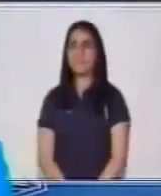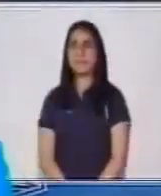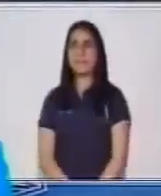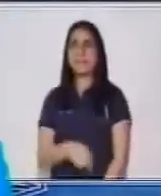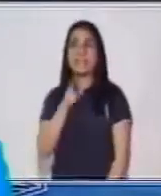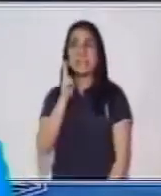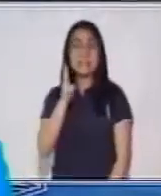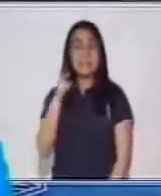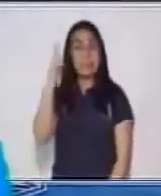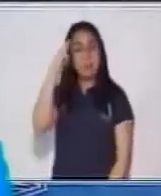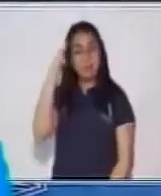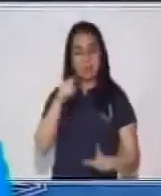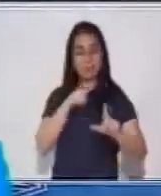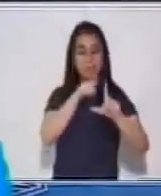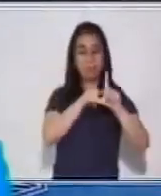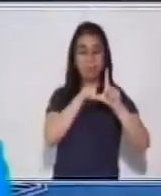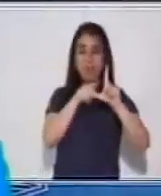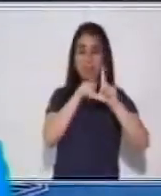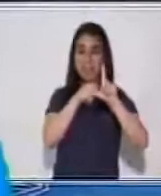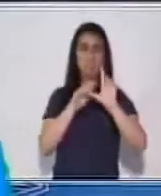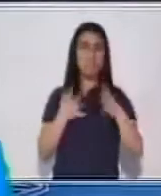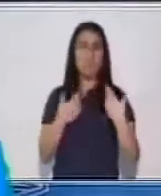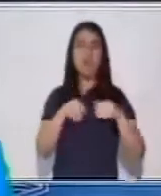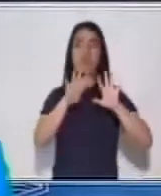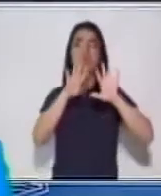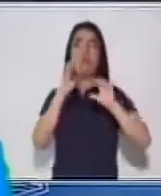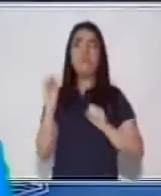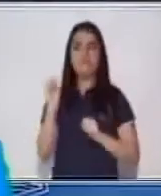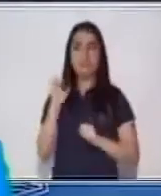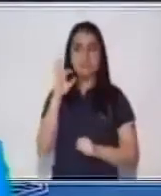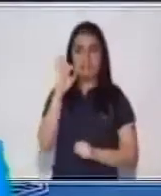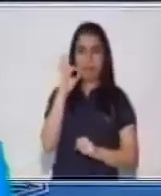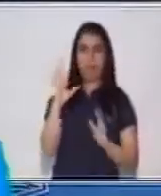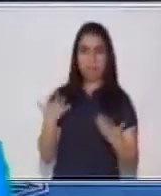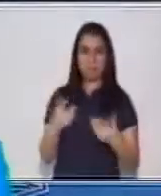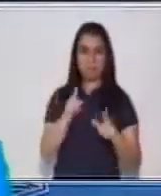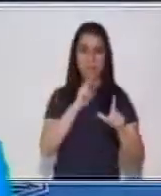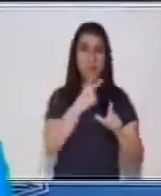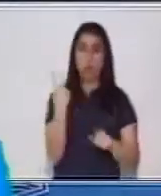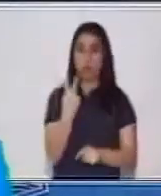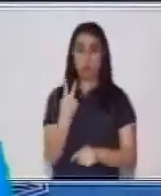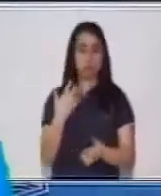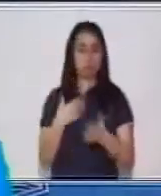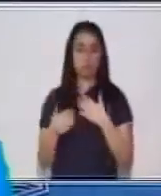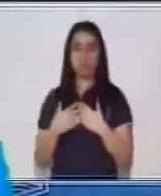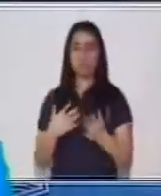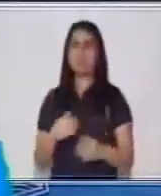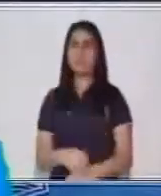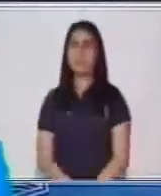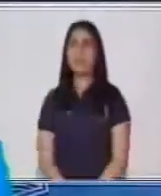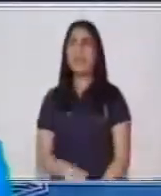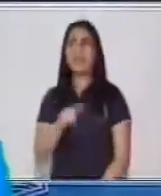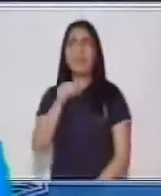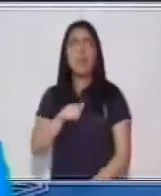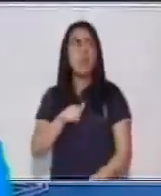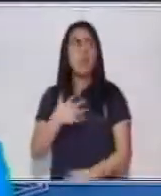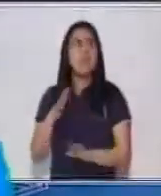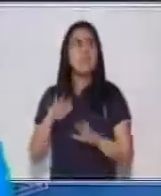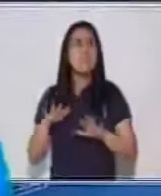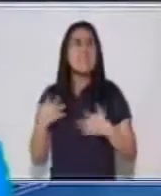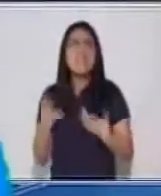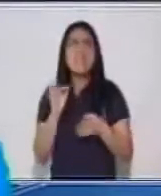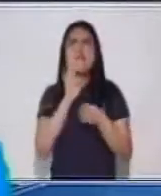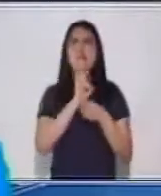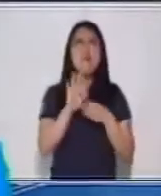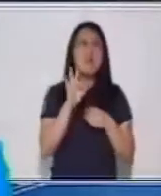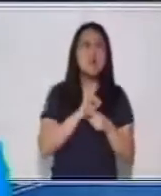Tenemos ahí nuestros triángulos rectángulos. Y ahora, ¿qué función nos puede